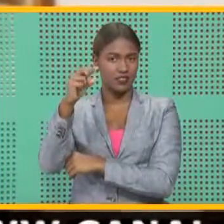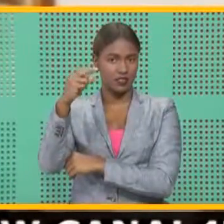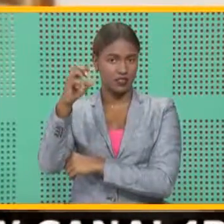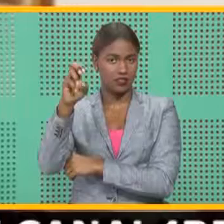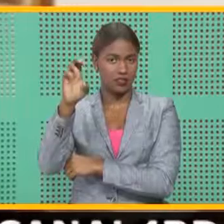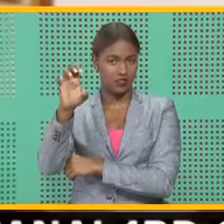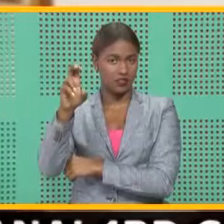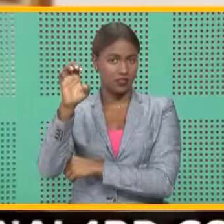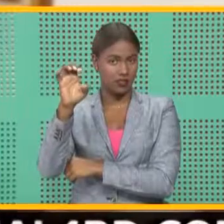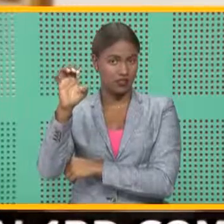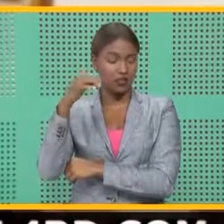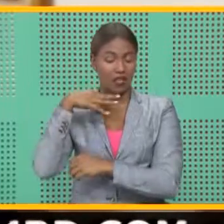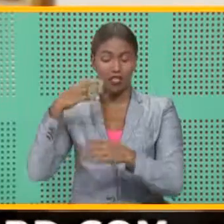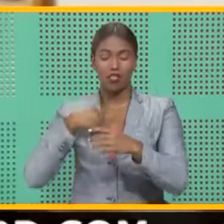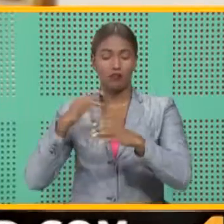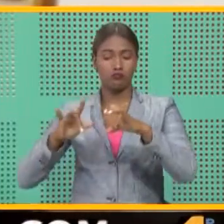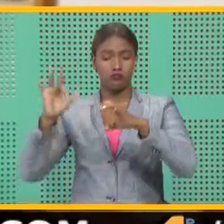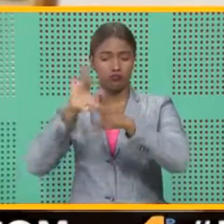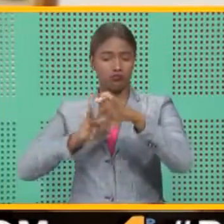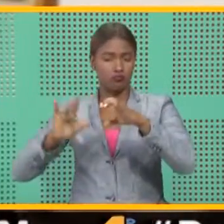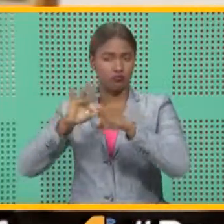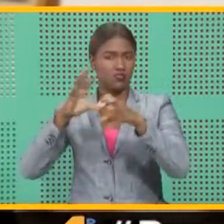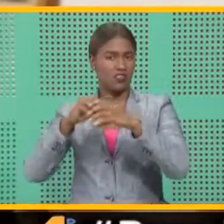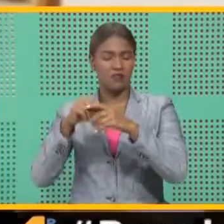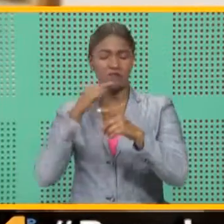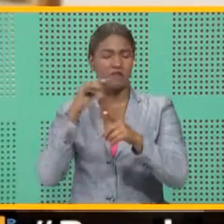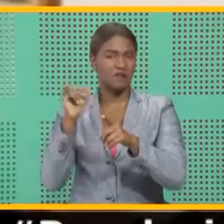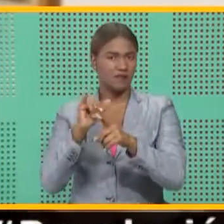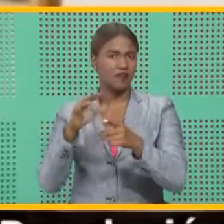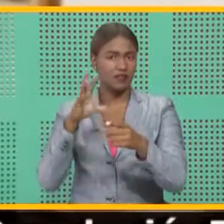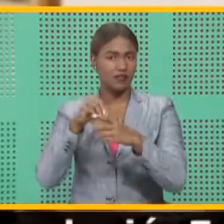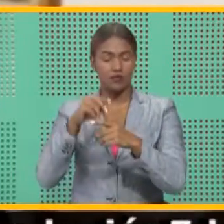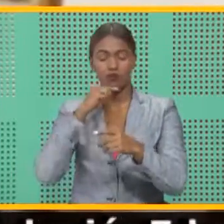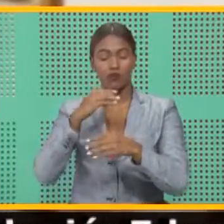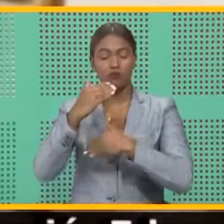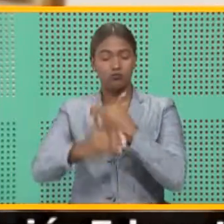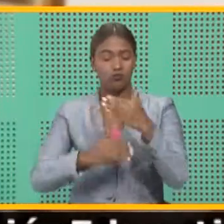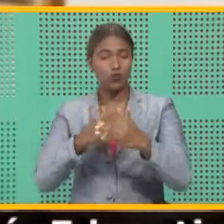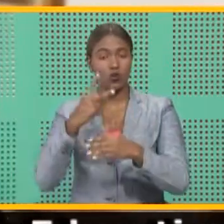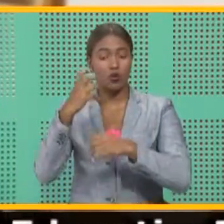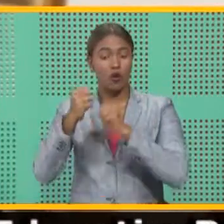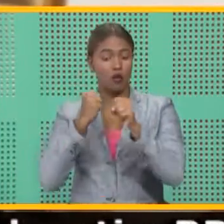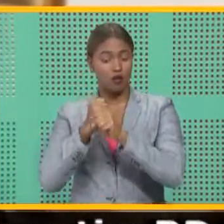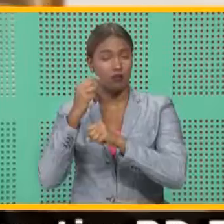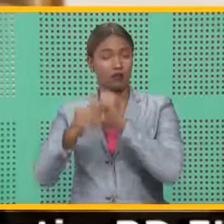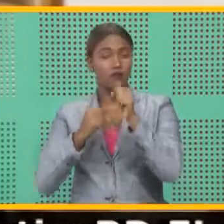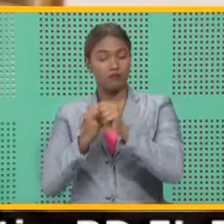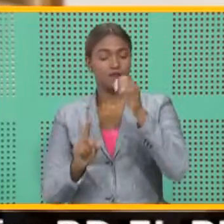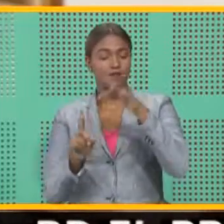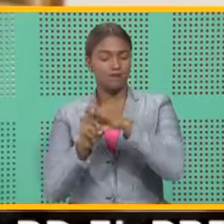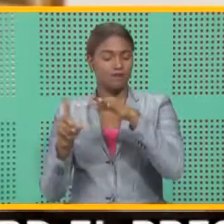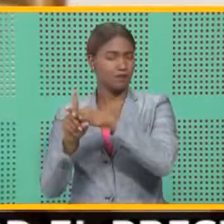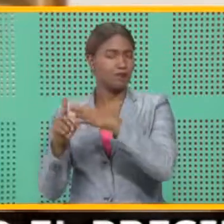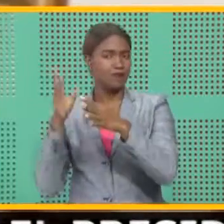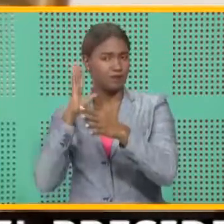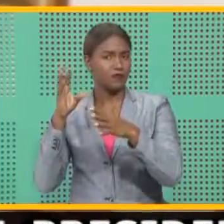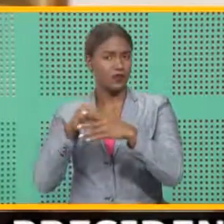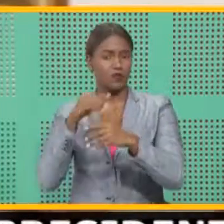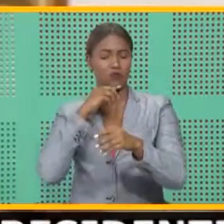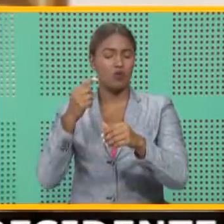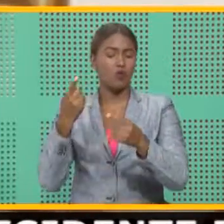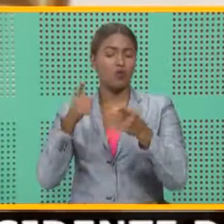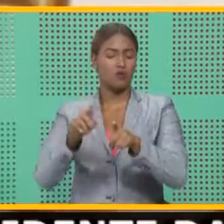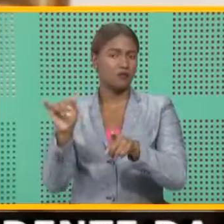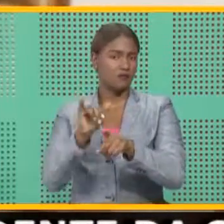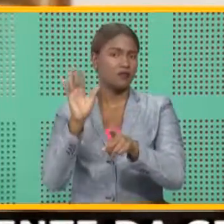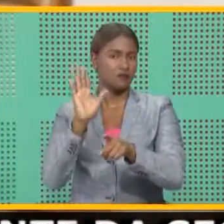un círculo, vamos a decir, picos, que va siendo cada dos años. Habitualmente se presentaba un caso como